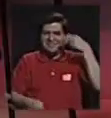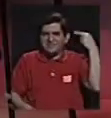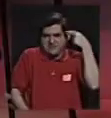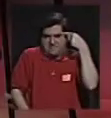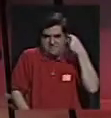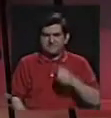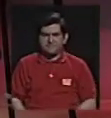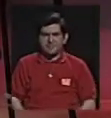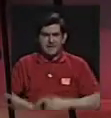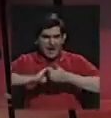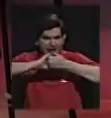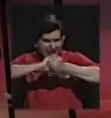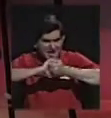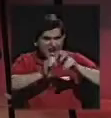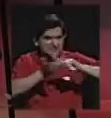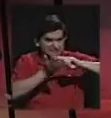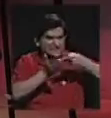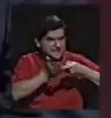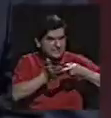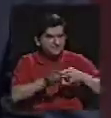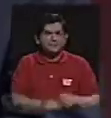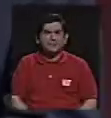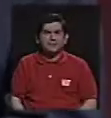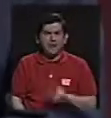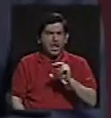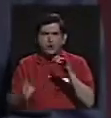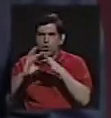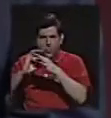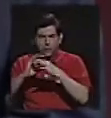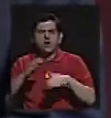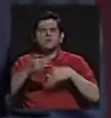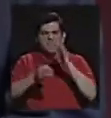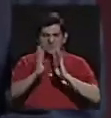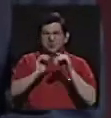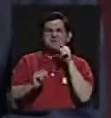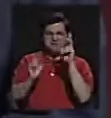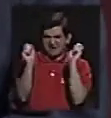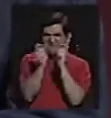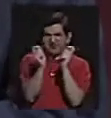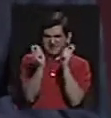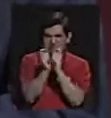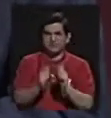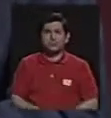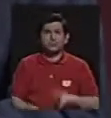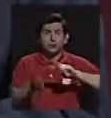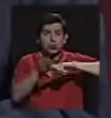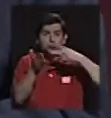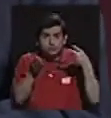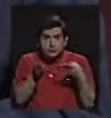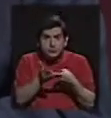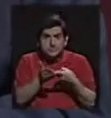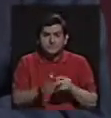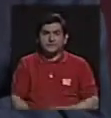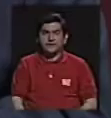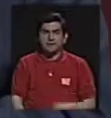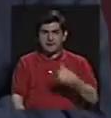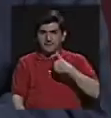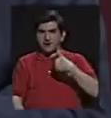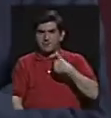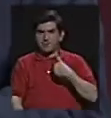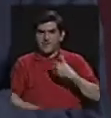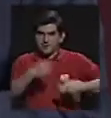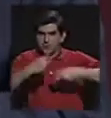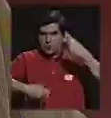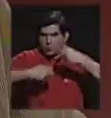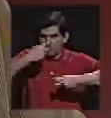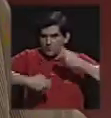una alianza. Podría ser una alianza, más que una coalición. Ahora podemos hablar sobre eso también, ¿verdad? Pero en ese sentido está habría el